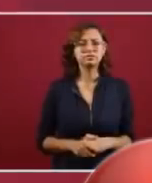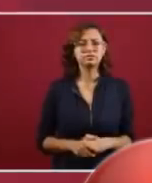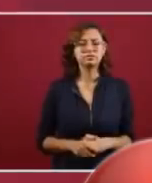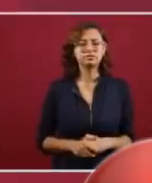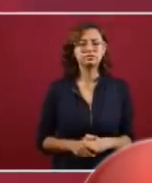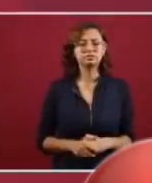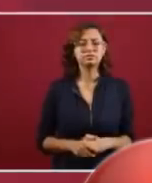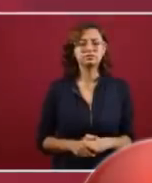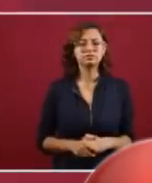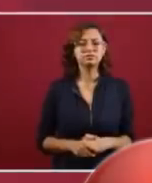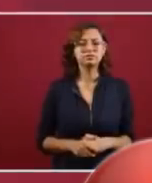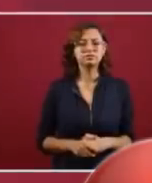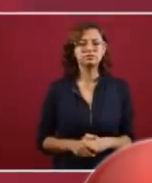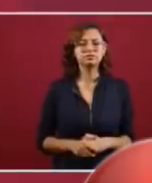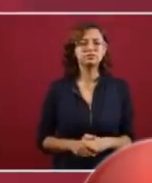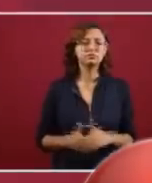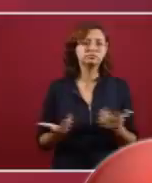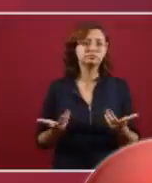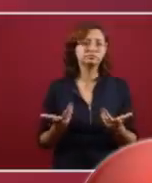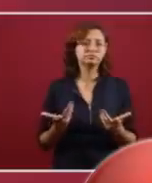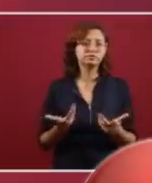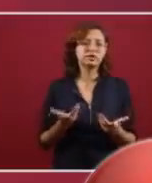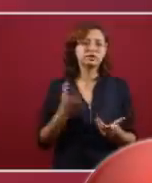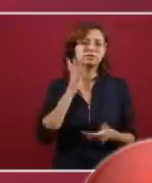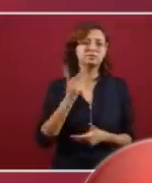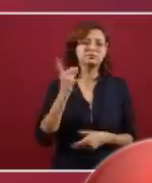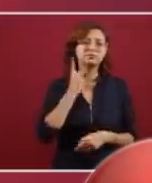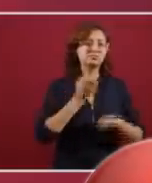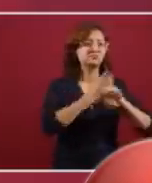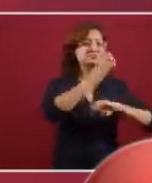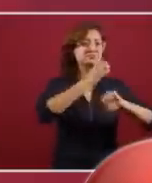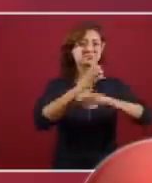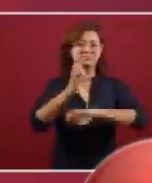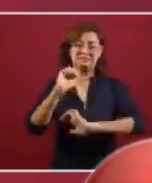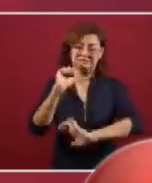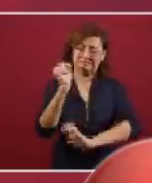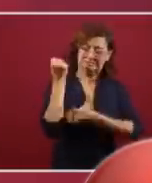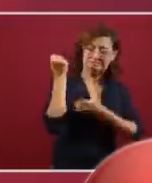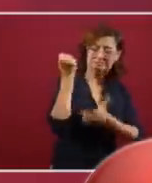manejen mucho presupuesto los congresos locales.